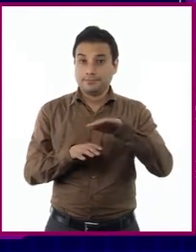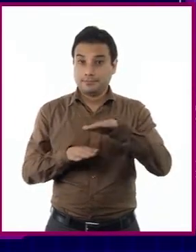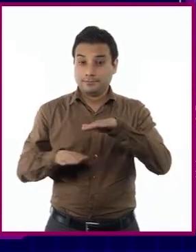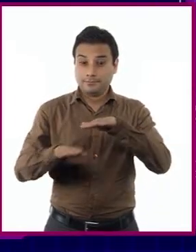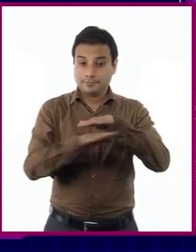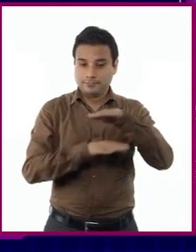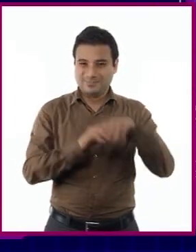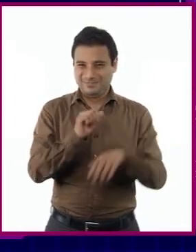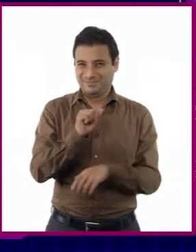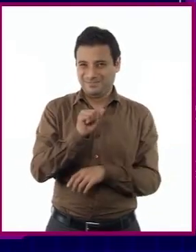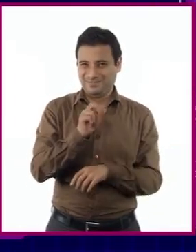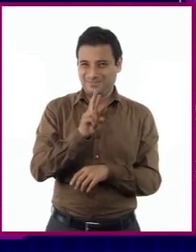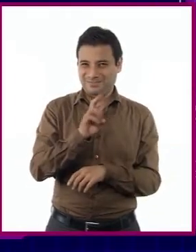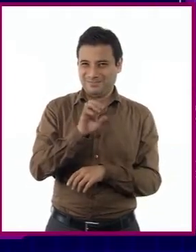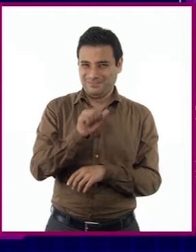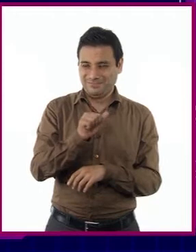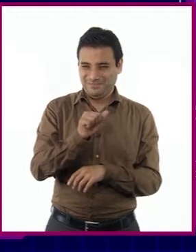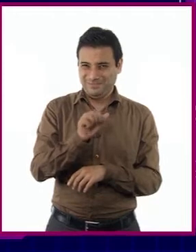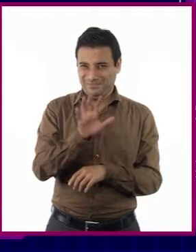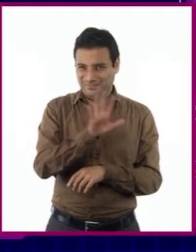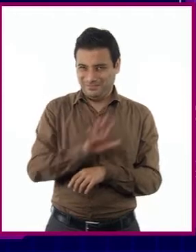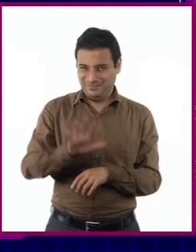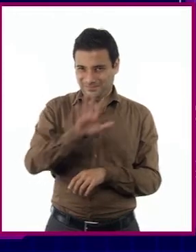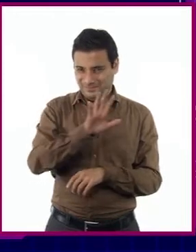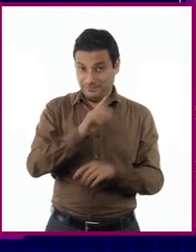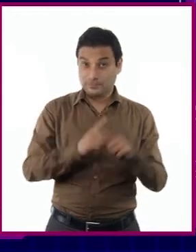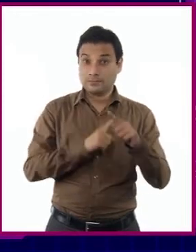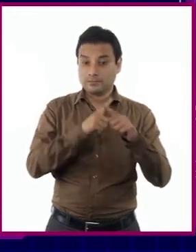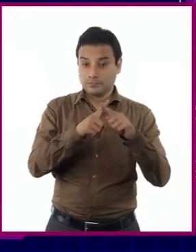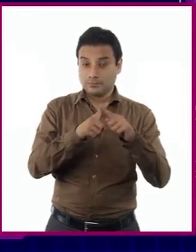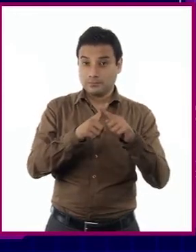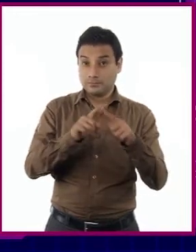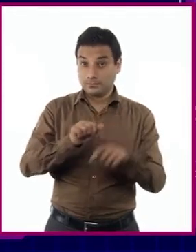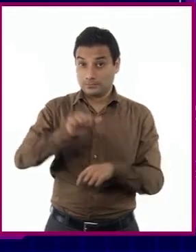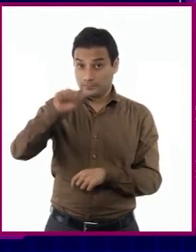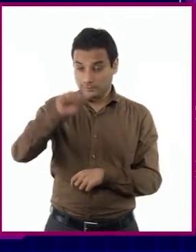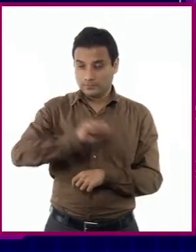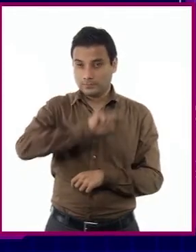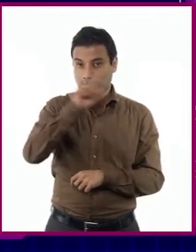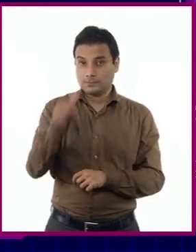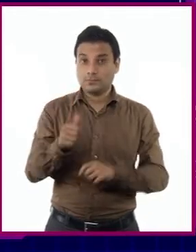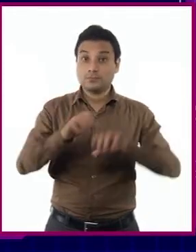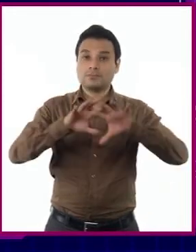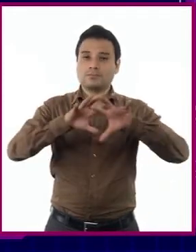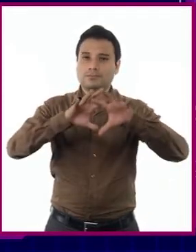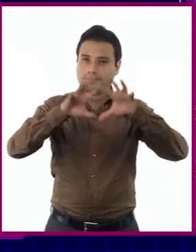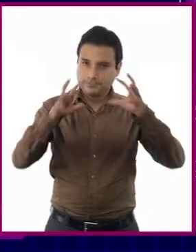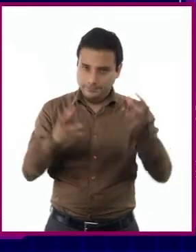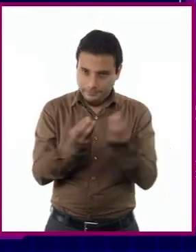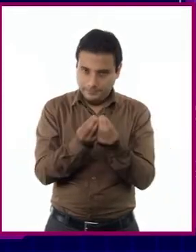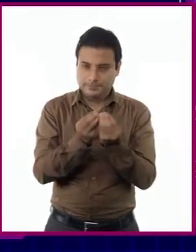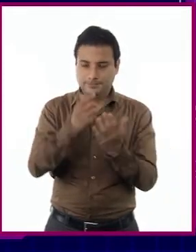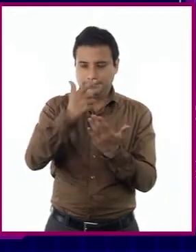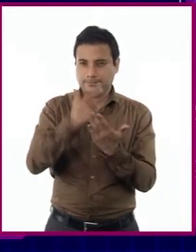de los prismas triangulares por su altura y luego se suman todos los resultados